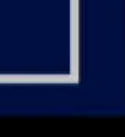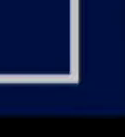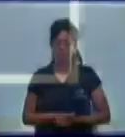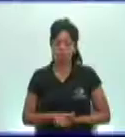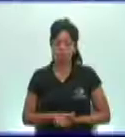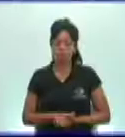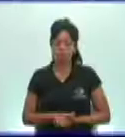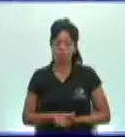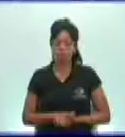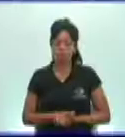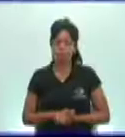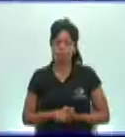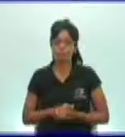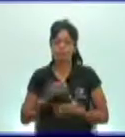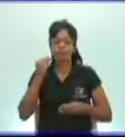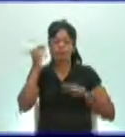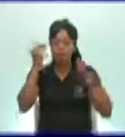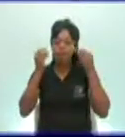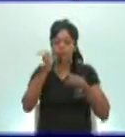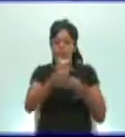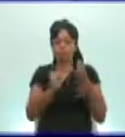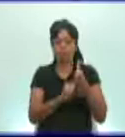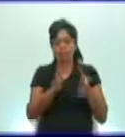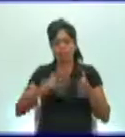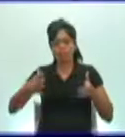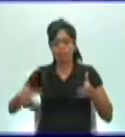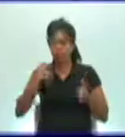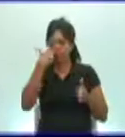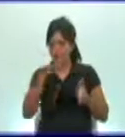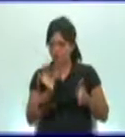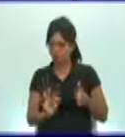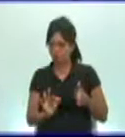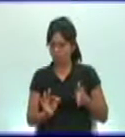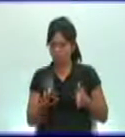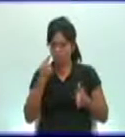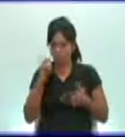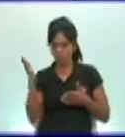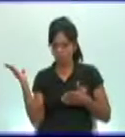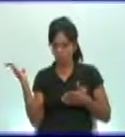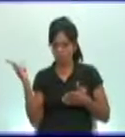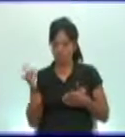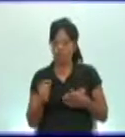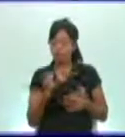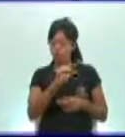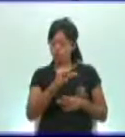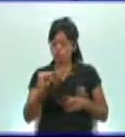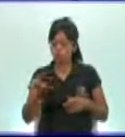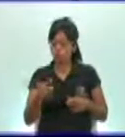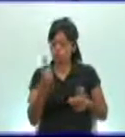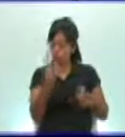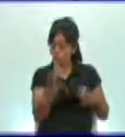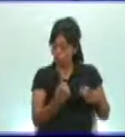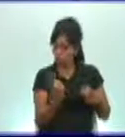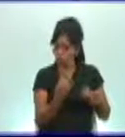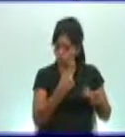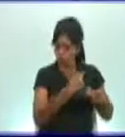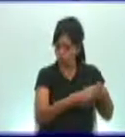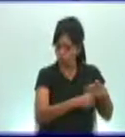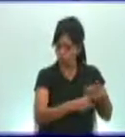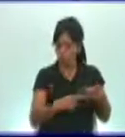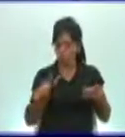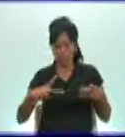El análisis sintáctico debió quedarles así. Es una oración bimembre, predicativa,